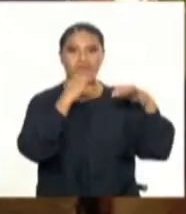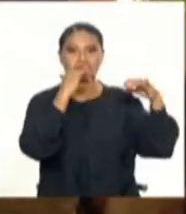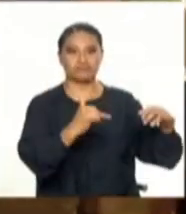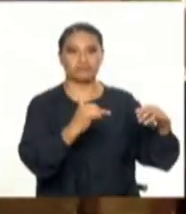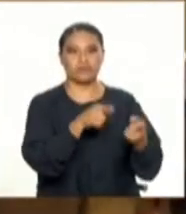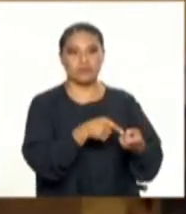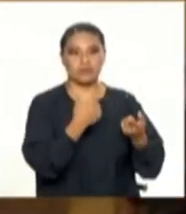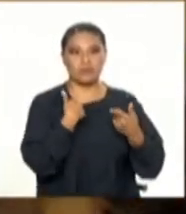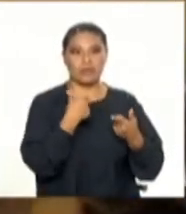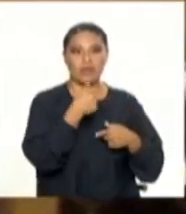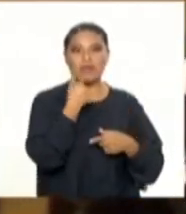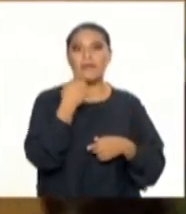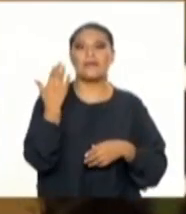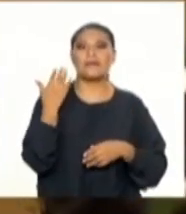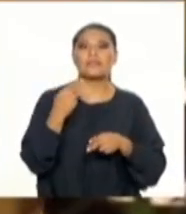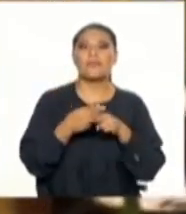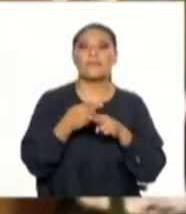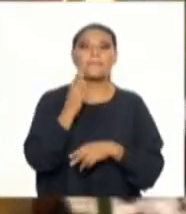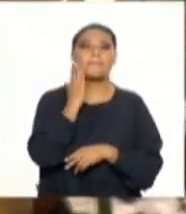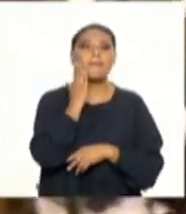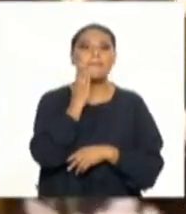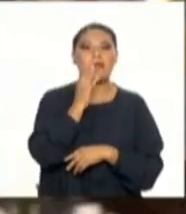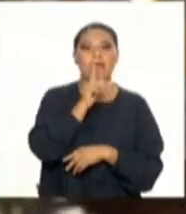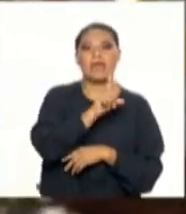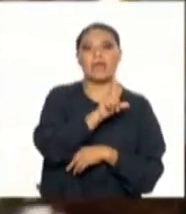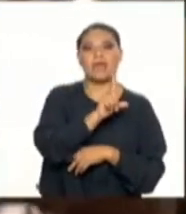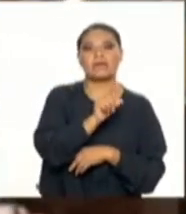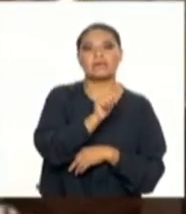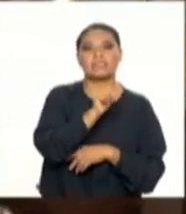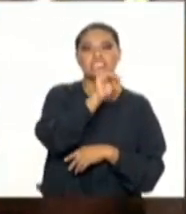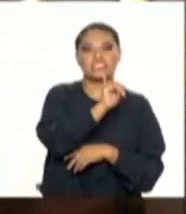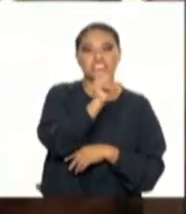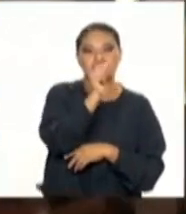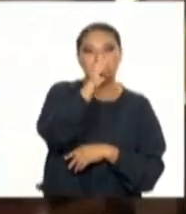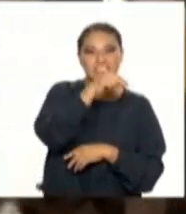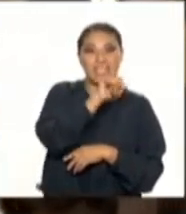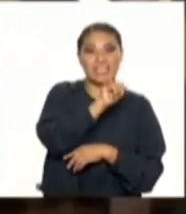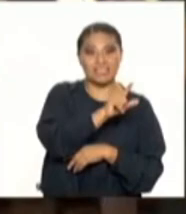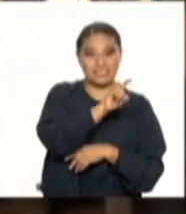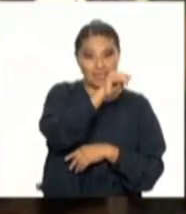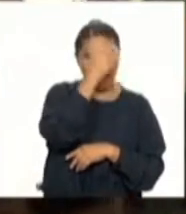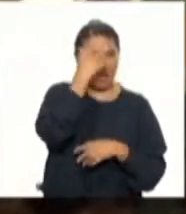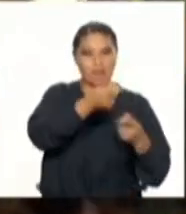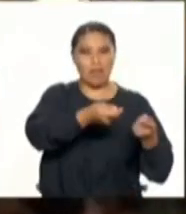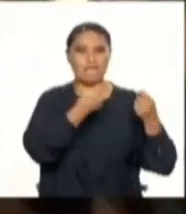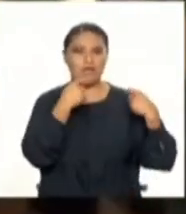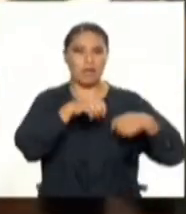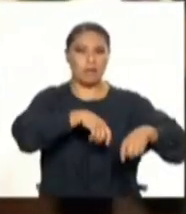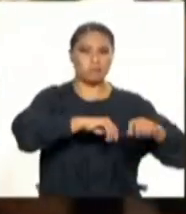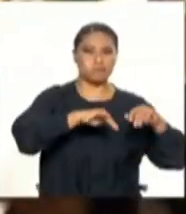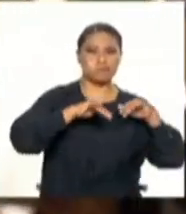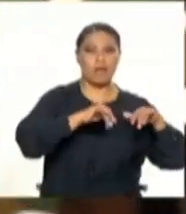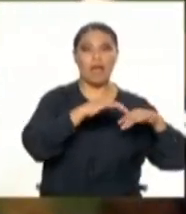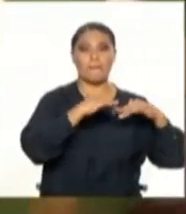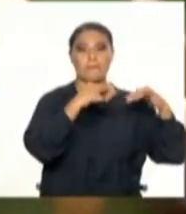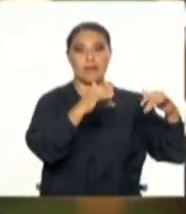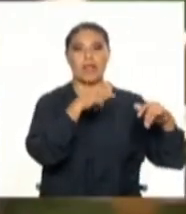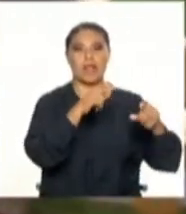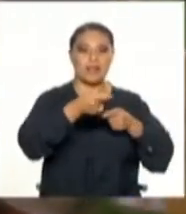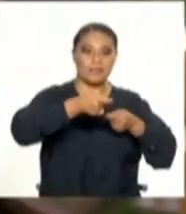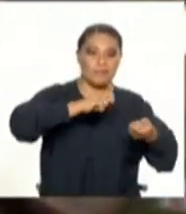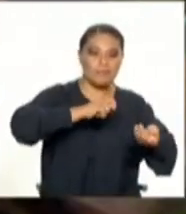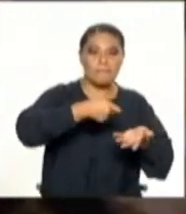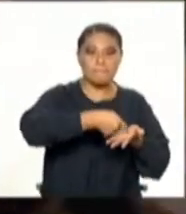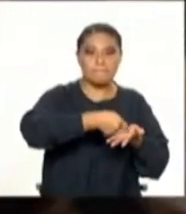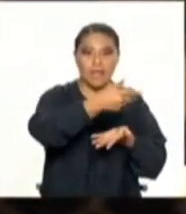dando el apodo de la Mami Yankee, porque entre los conciertos estaba el de el reggaetonero Daddy Yankee. Ya está en territorio